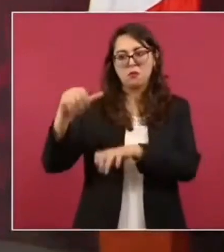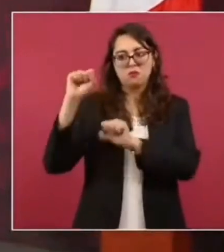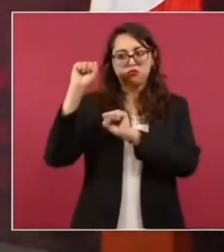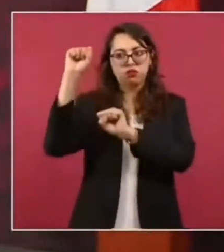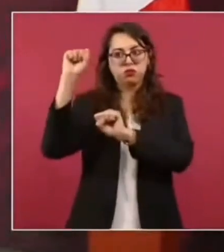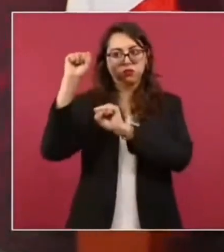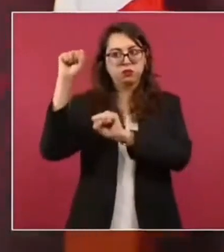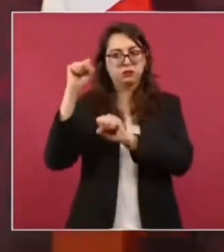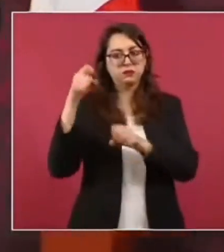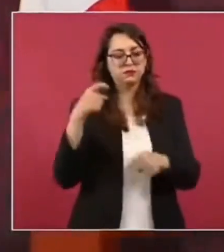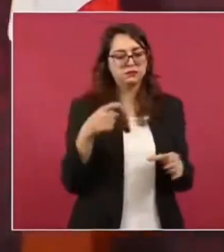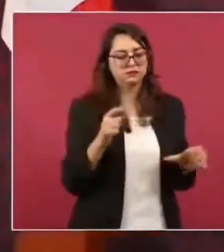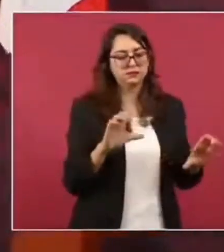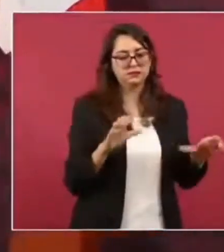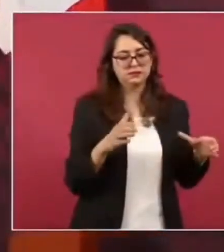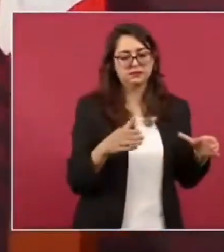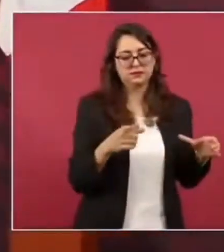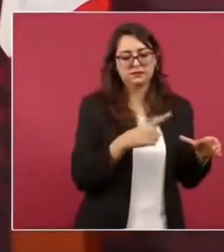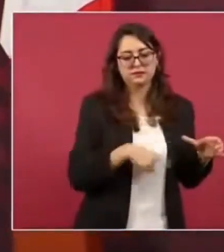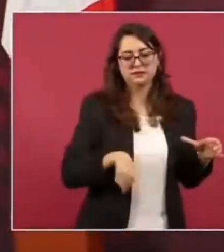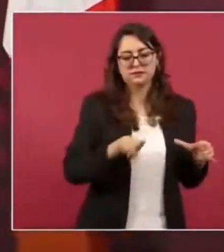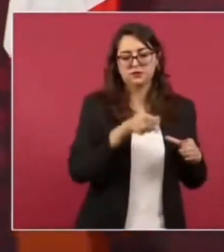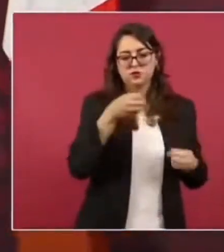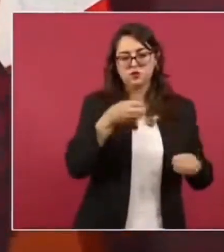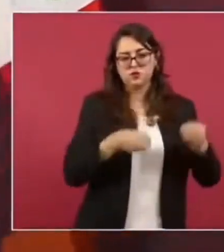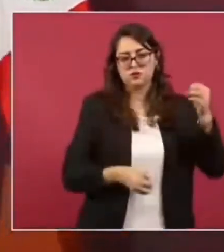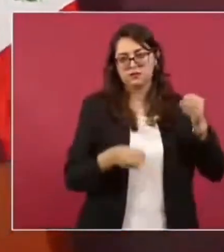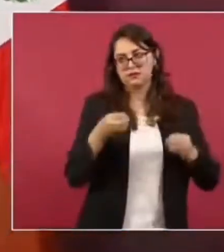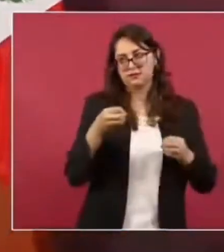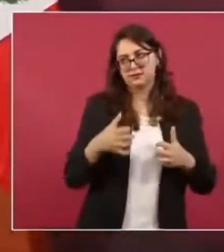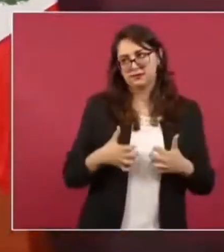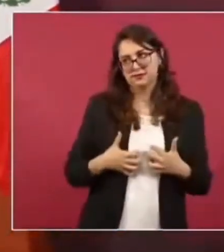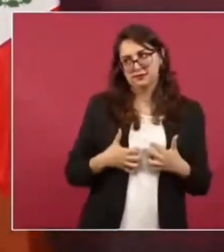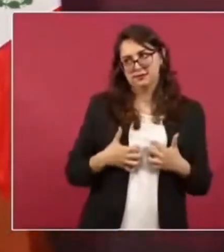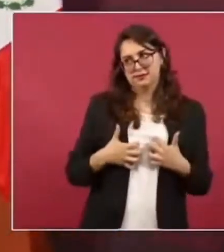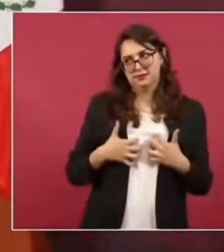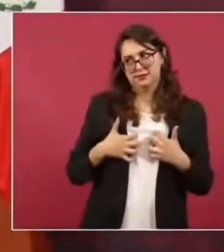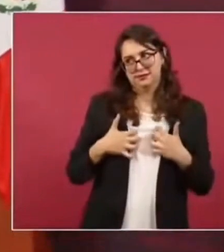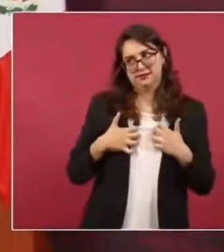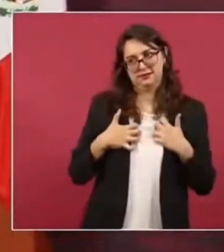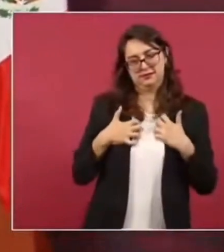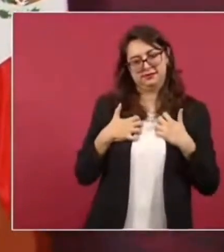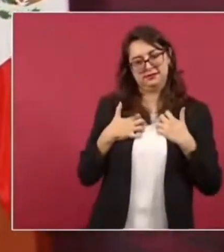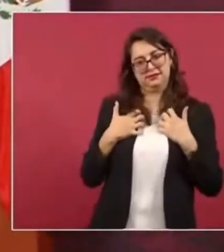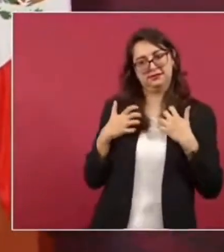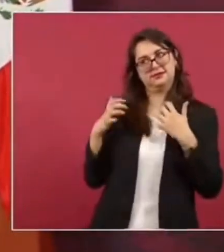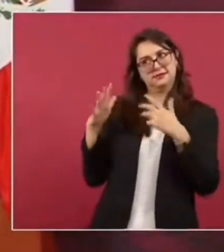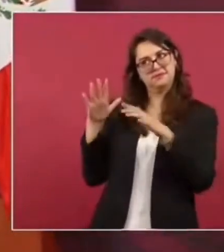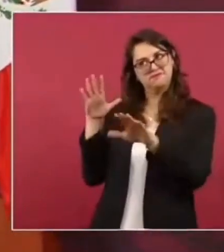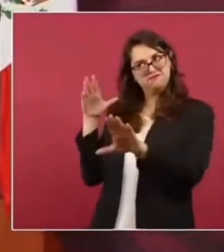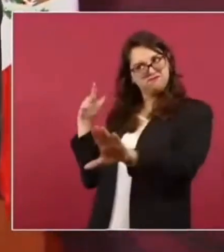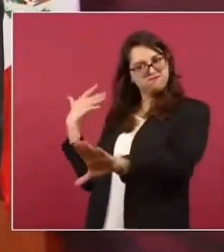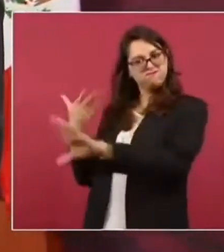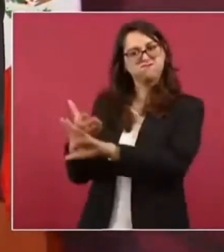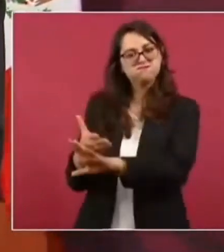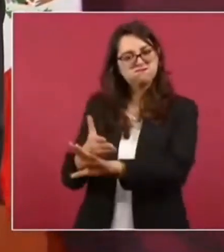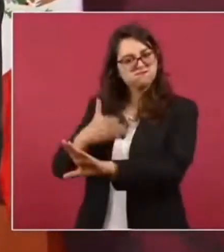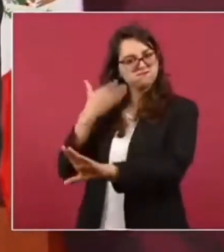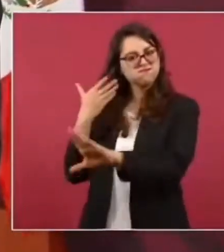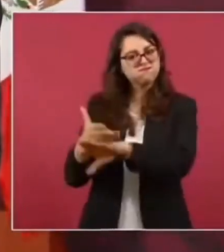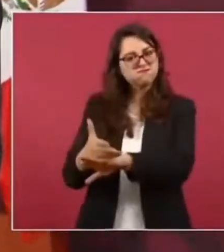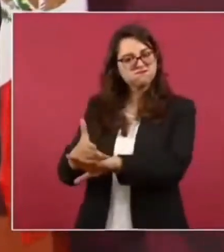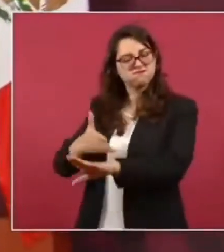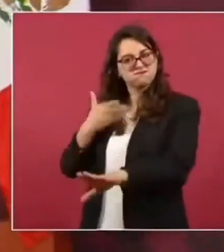se le lanzaron, ¿no?, muy fuerte. Pero ya llevaba